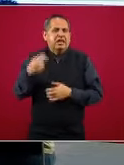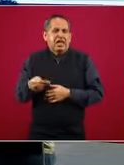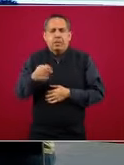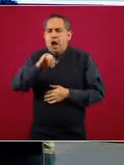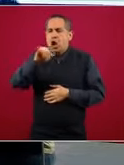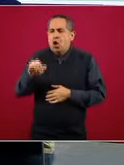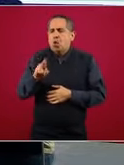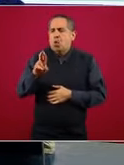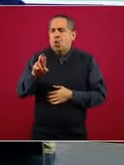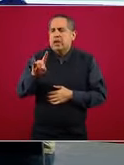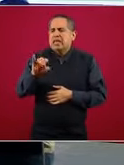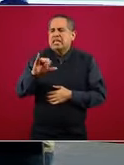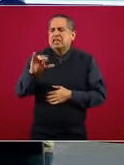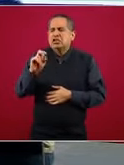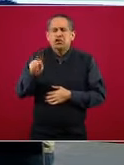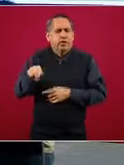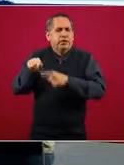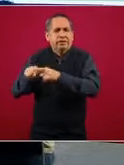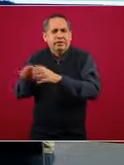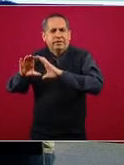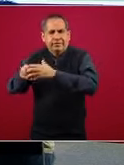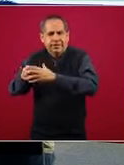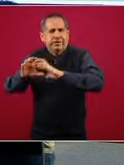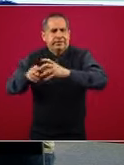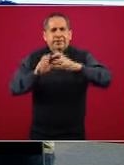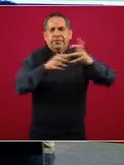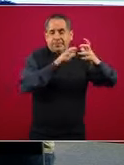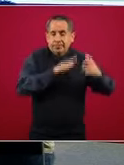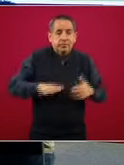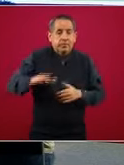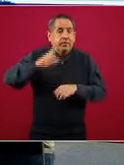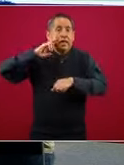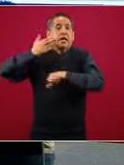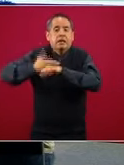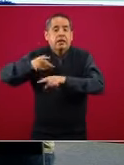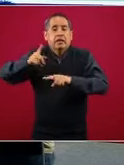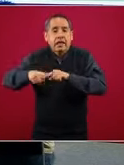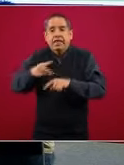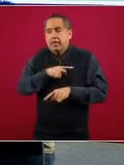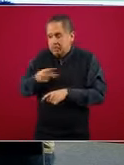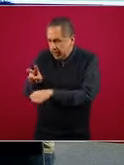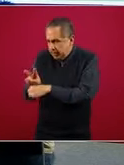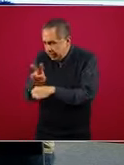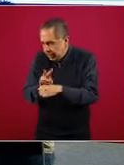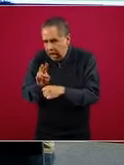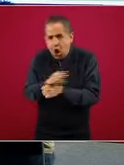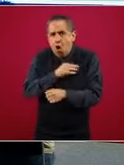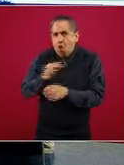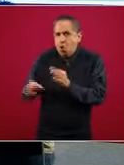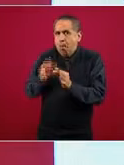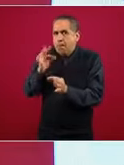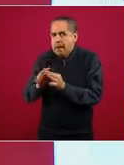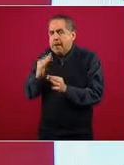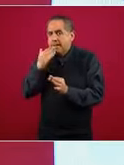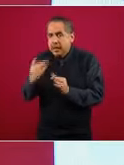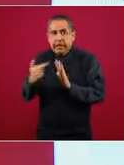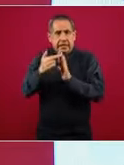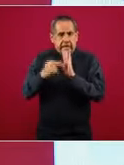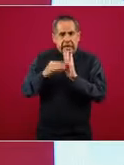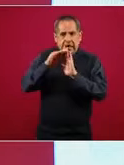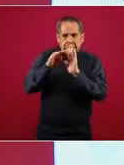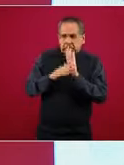jurisdicciones sanitarias. Y en esas jurisdicciones sanitarias son responsables de vigilar el cumplimiento de procedimientos